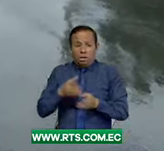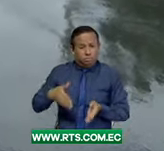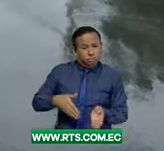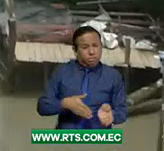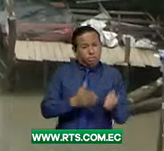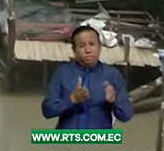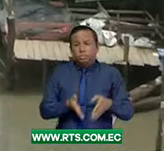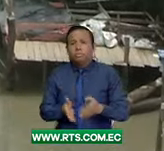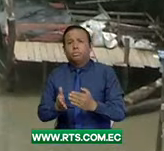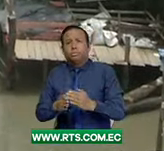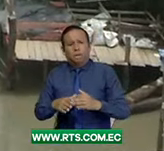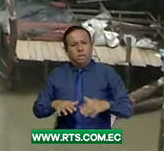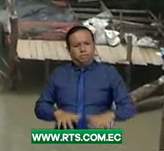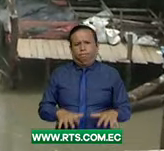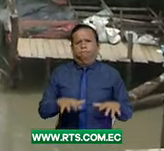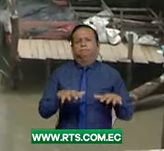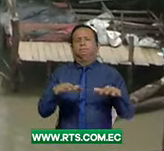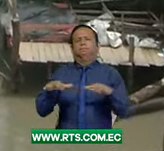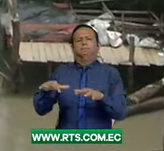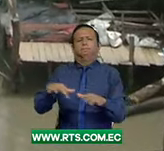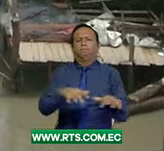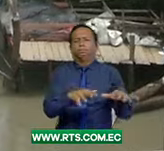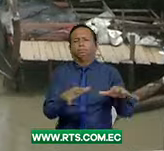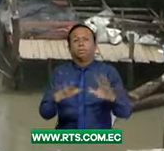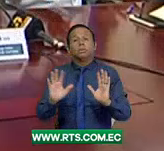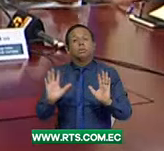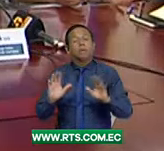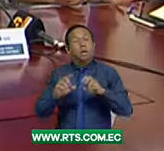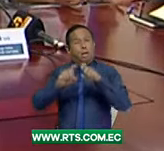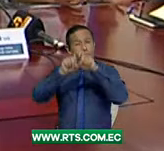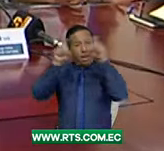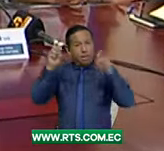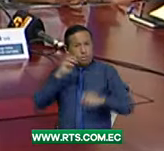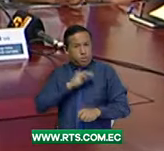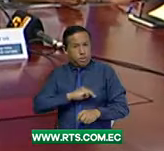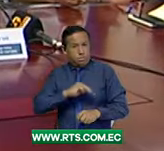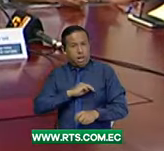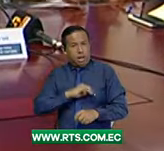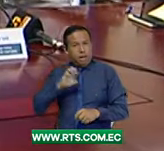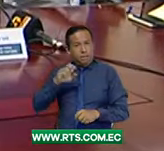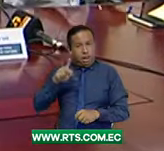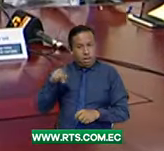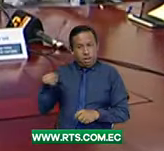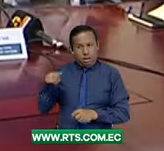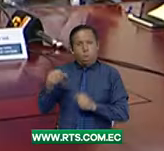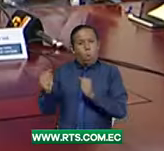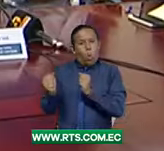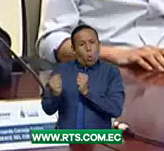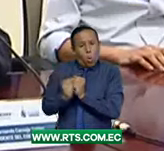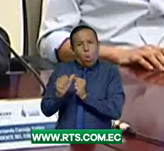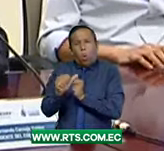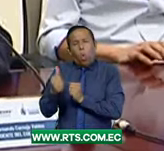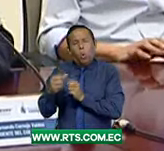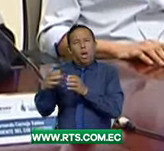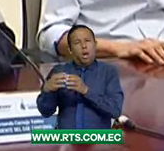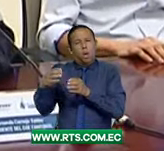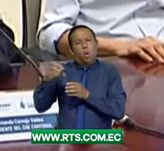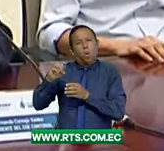inundación. De su parte, funcionarios de la empresa pública municipal Segura EP En coordinación con el COE